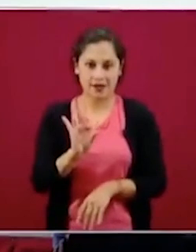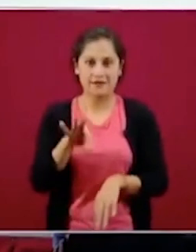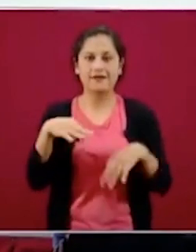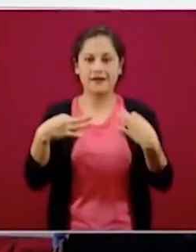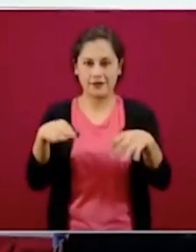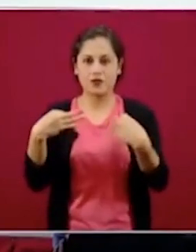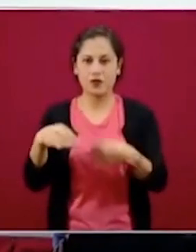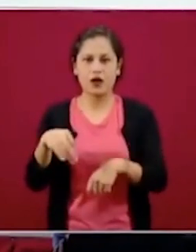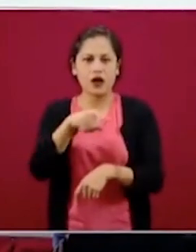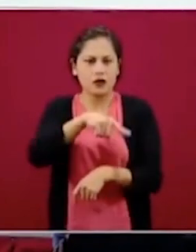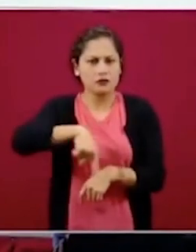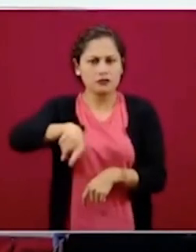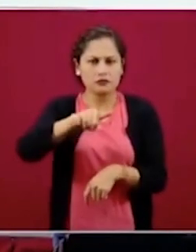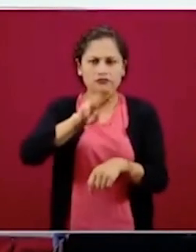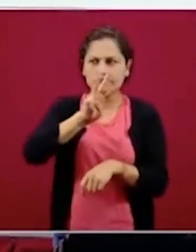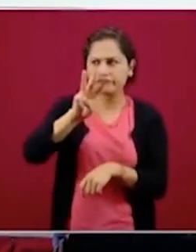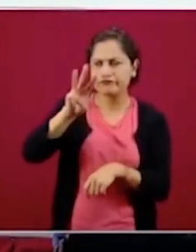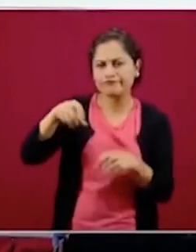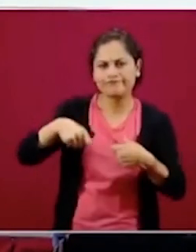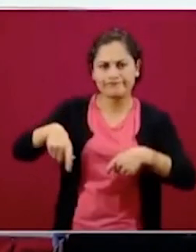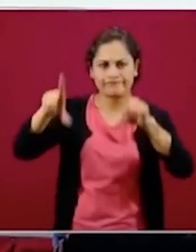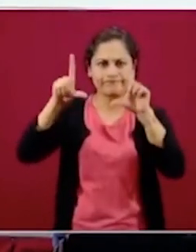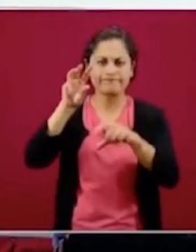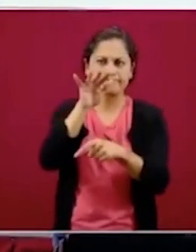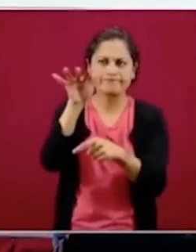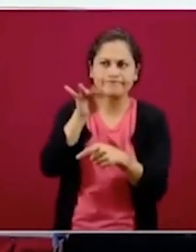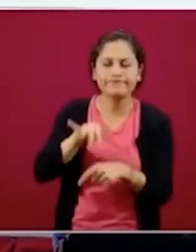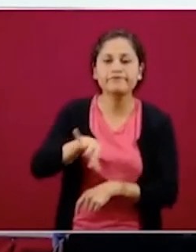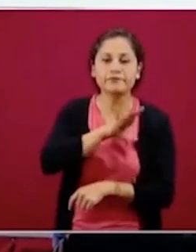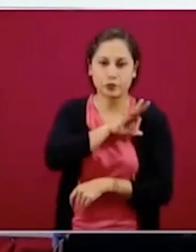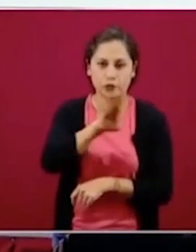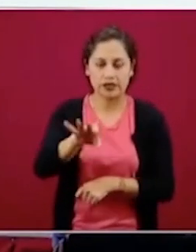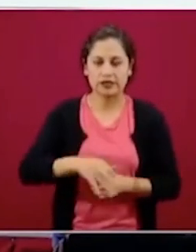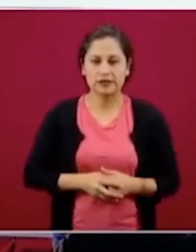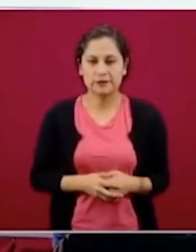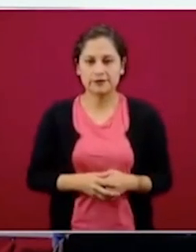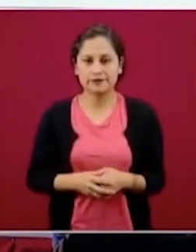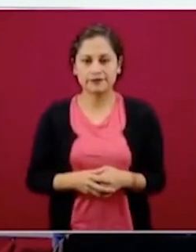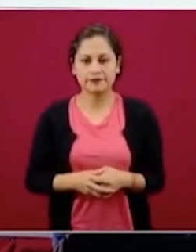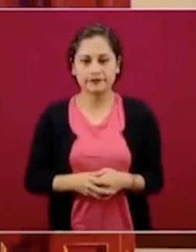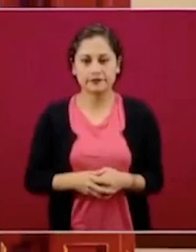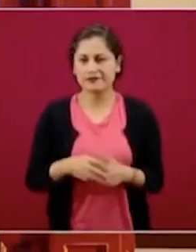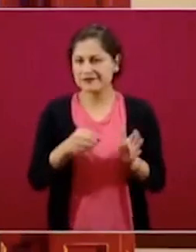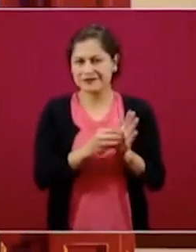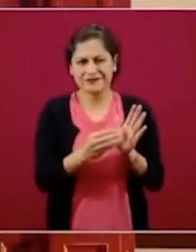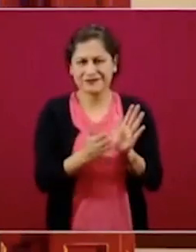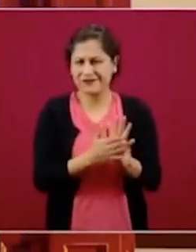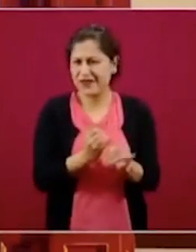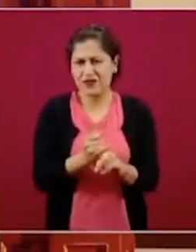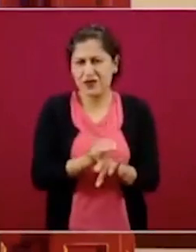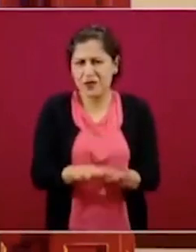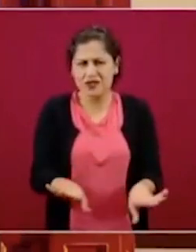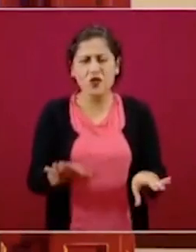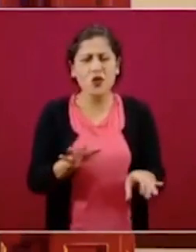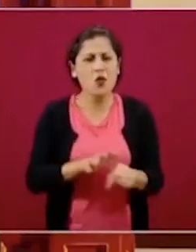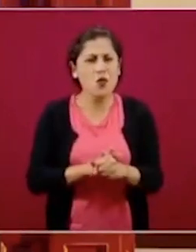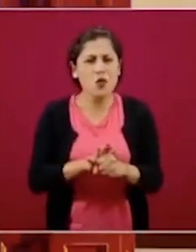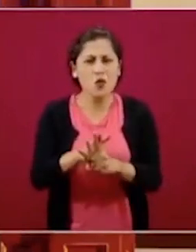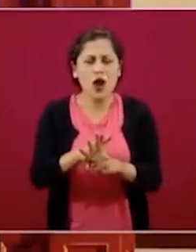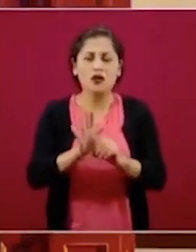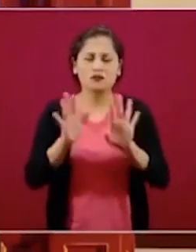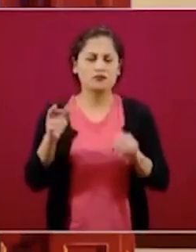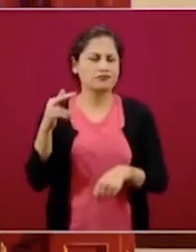en la plataforma, pues simplemente explicamos rápidamente qué es lo básico que tenemos que